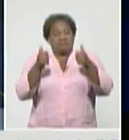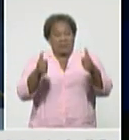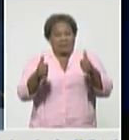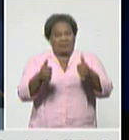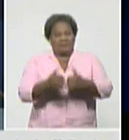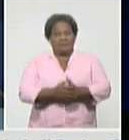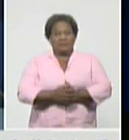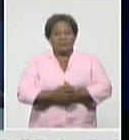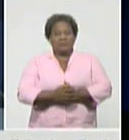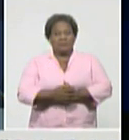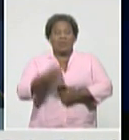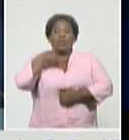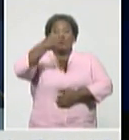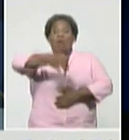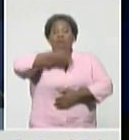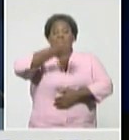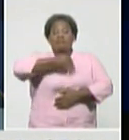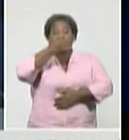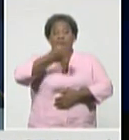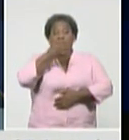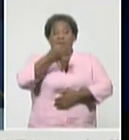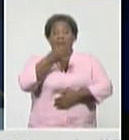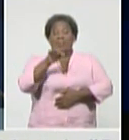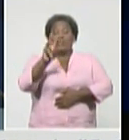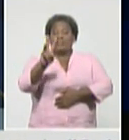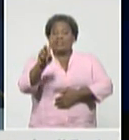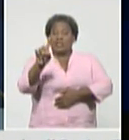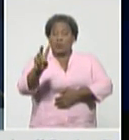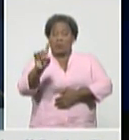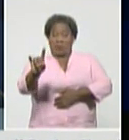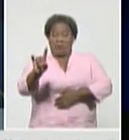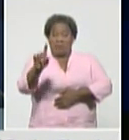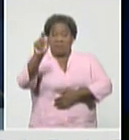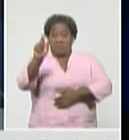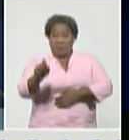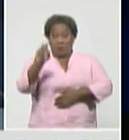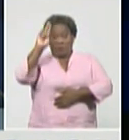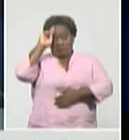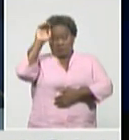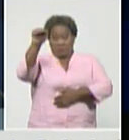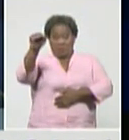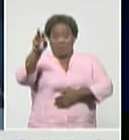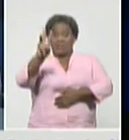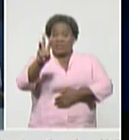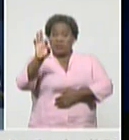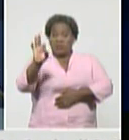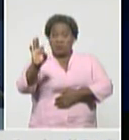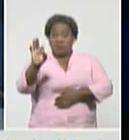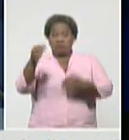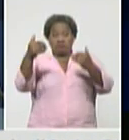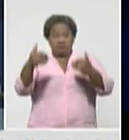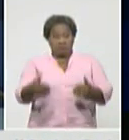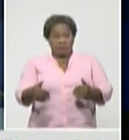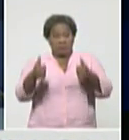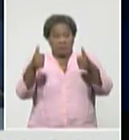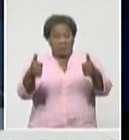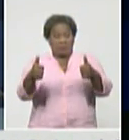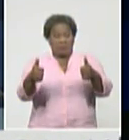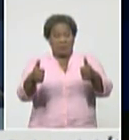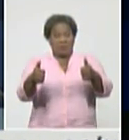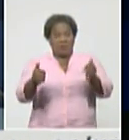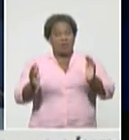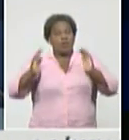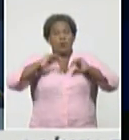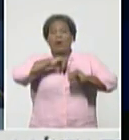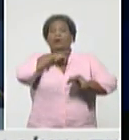Como yo dije, de los 39 activos, 38 tienen una evolución clínica estable. No tenemos